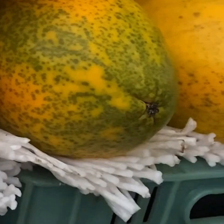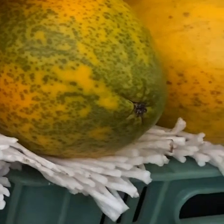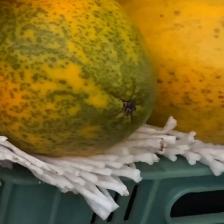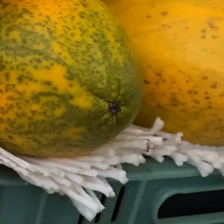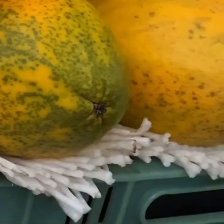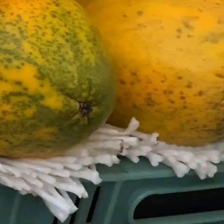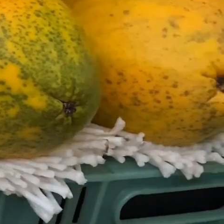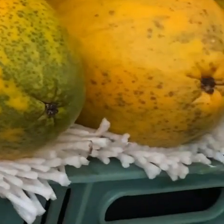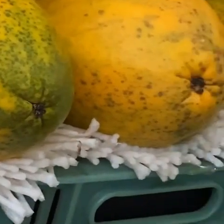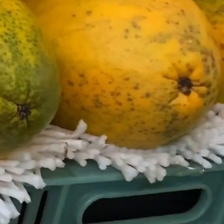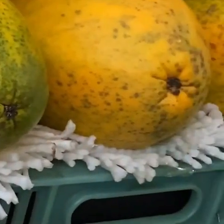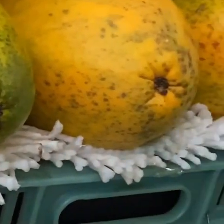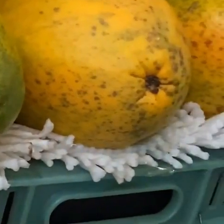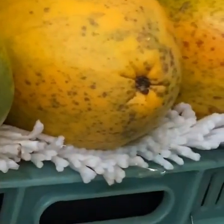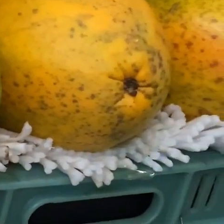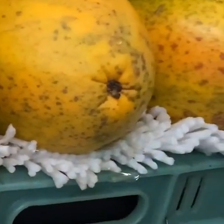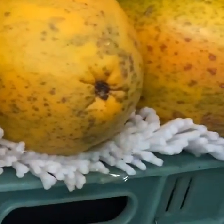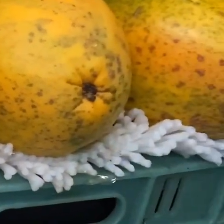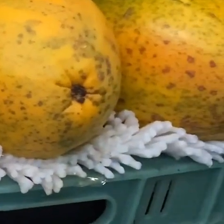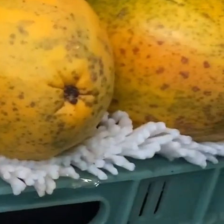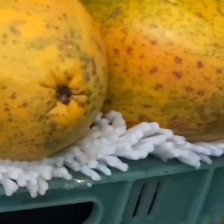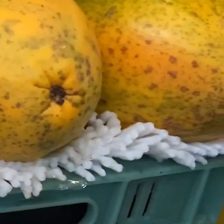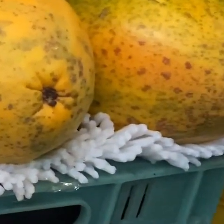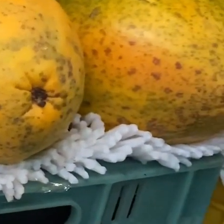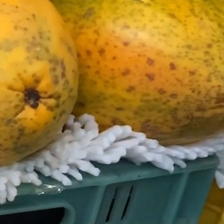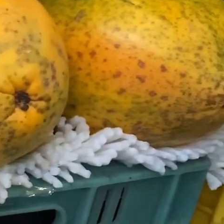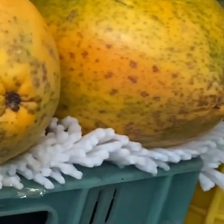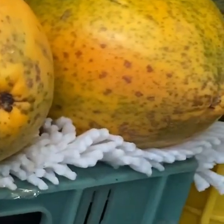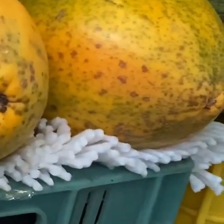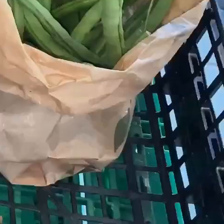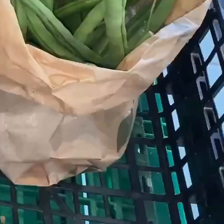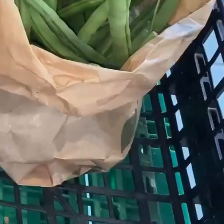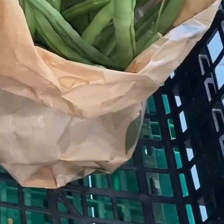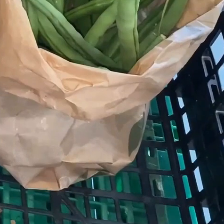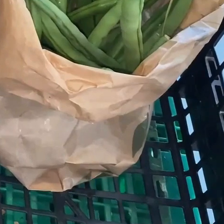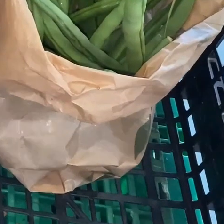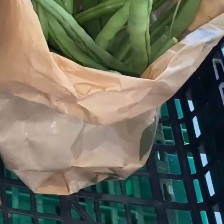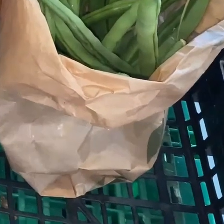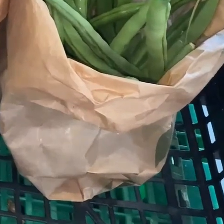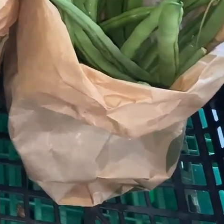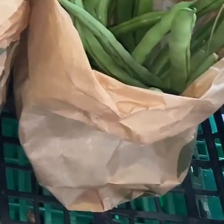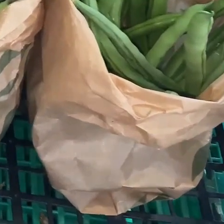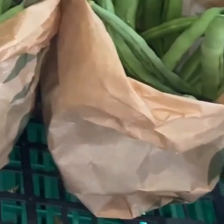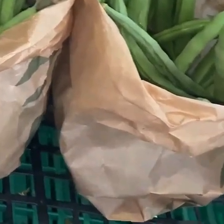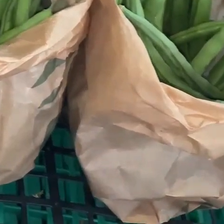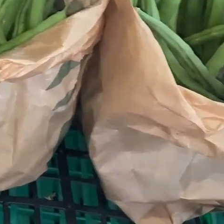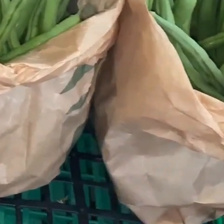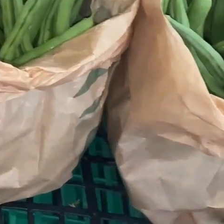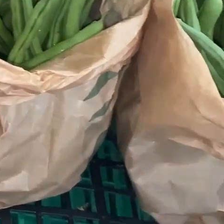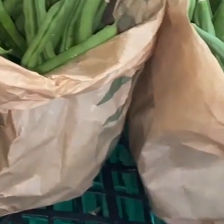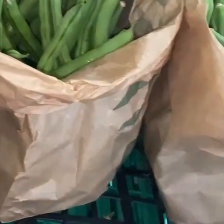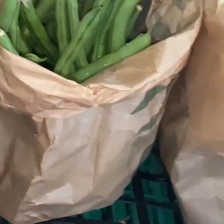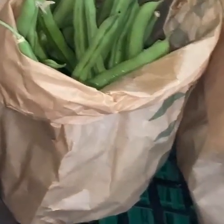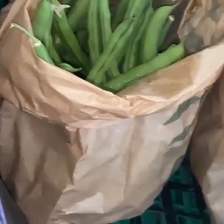lo que es venta directa de 9 a 12 de la mañana todos los sábados. La gente llega, no se permiten aglomeraciones, tienen que entrar de uno en